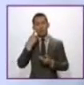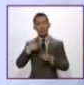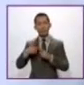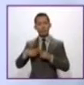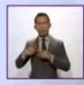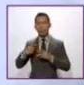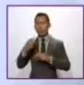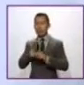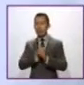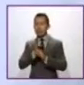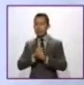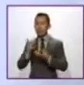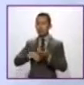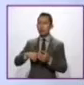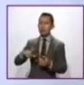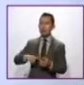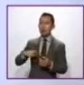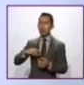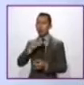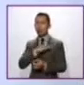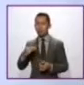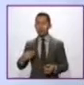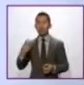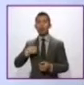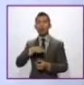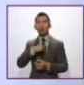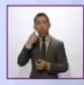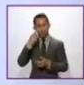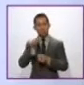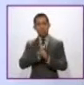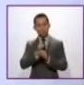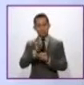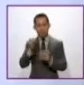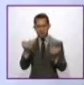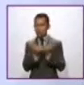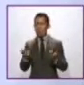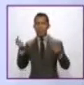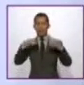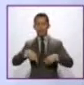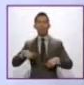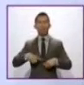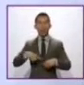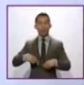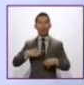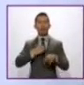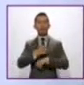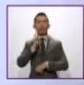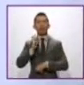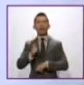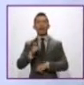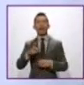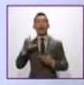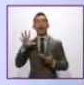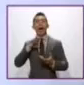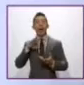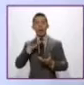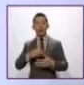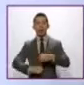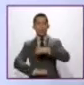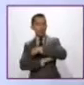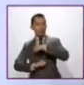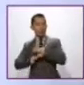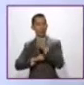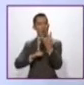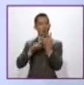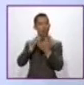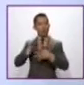los gobiernos municipales. Nosotros queremos que lo haga en el gobierno estatal para garantizar que haya cuatro pilares que puedan responderte a